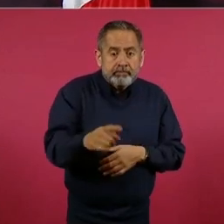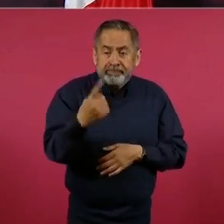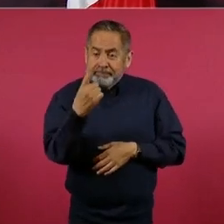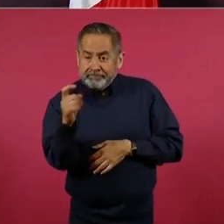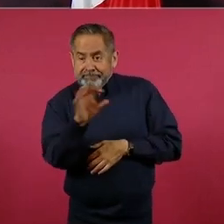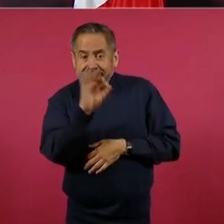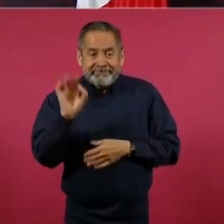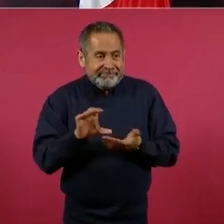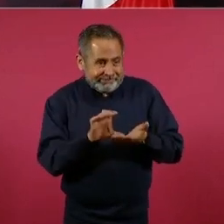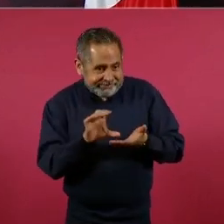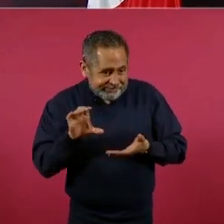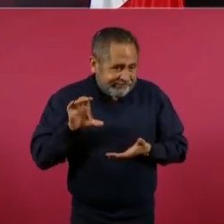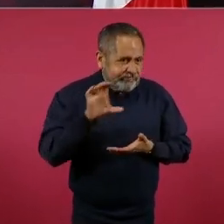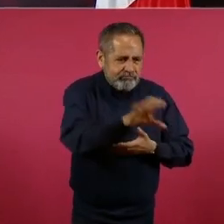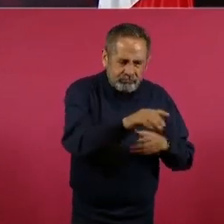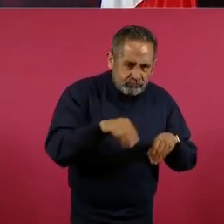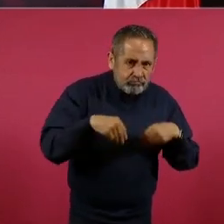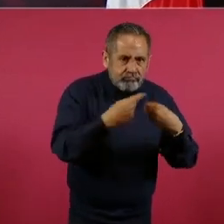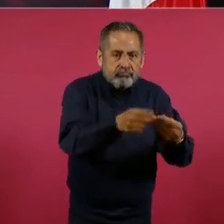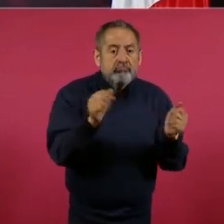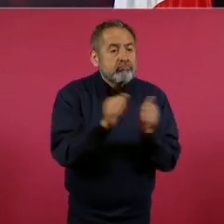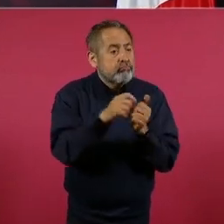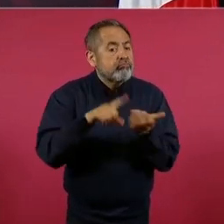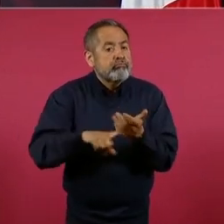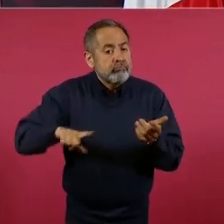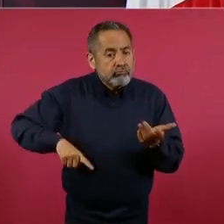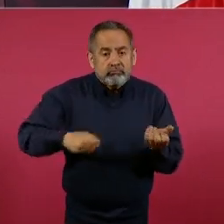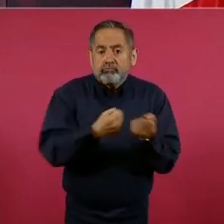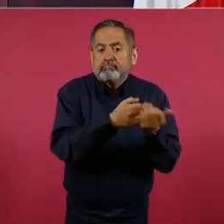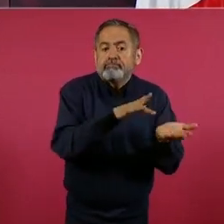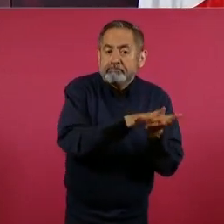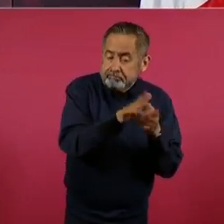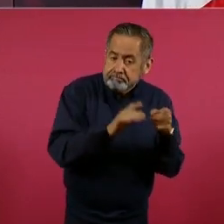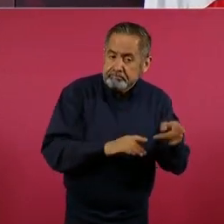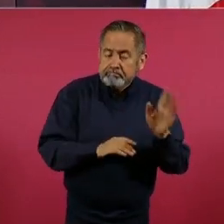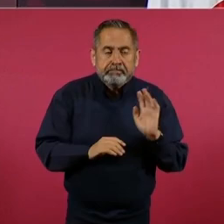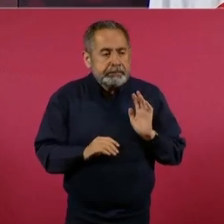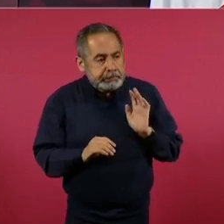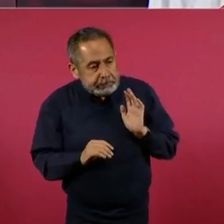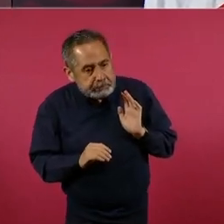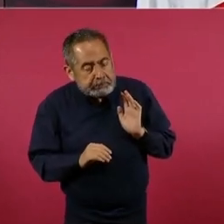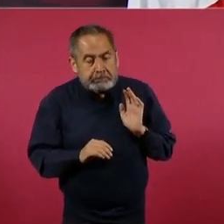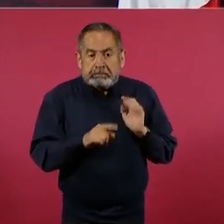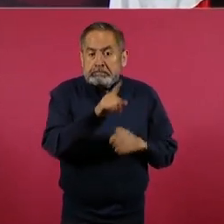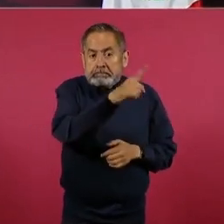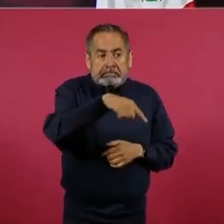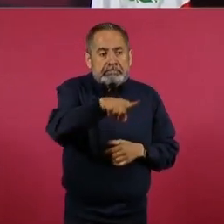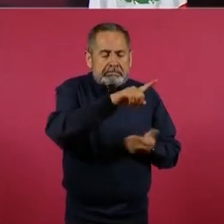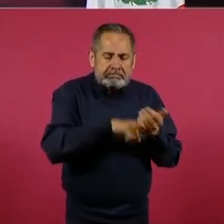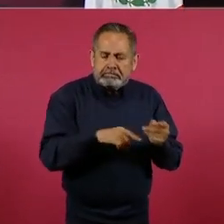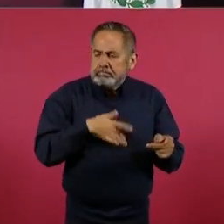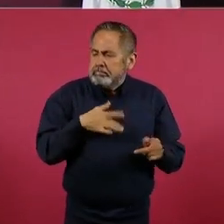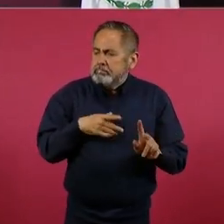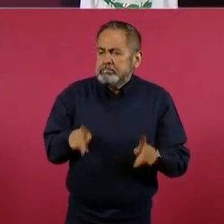producción vía subsidios. Entonces pueden